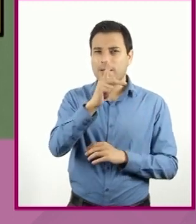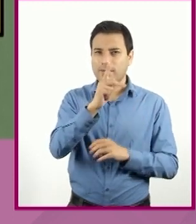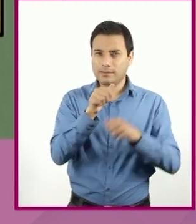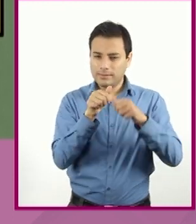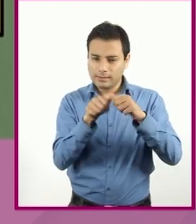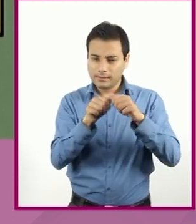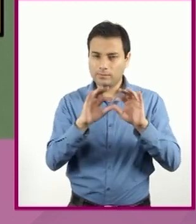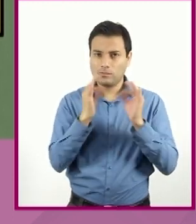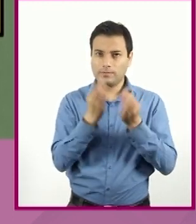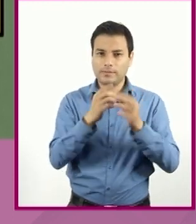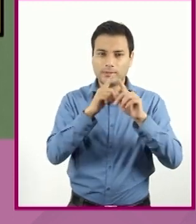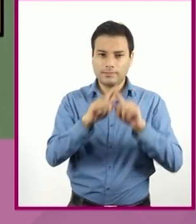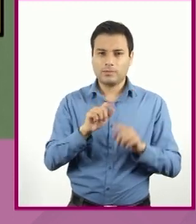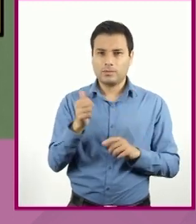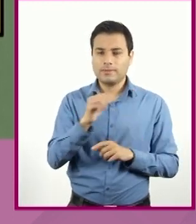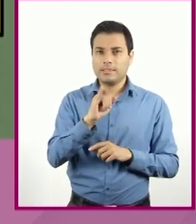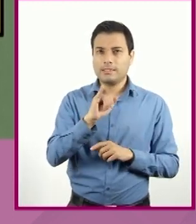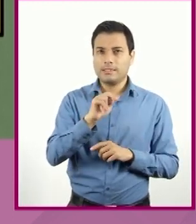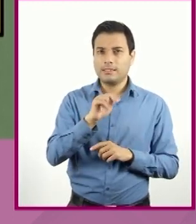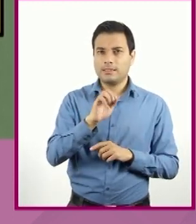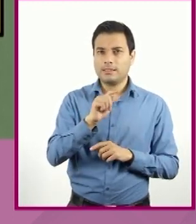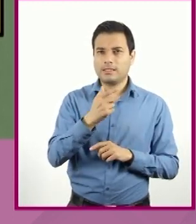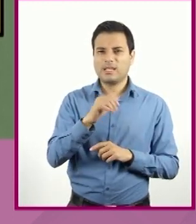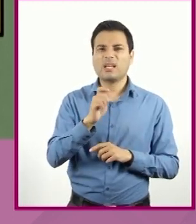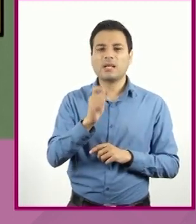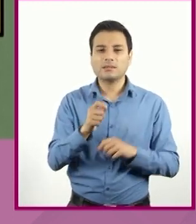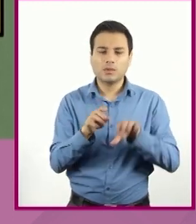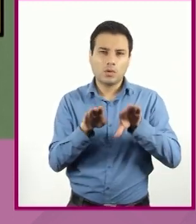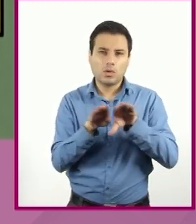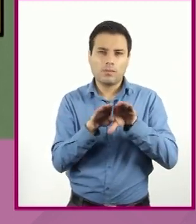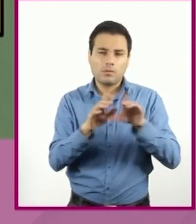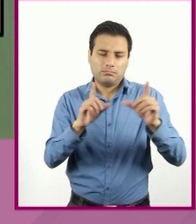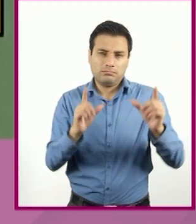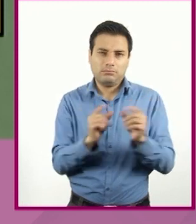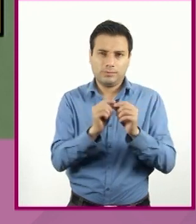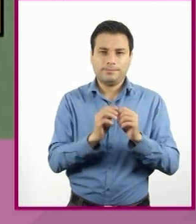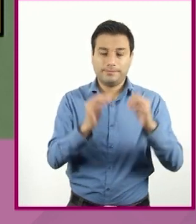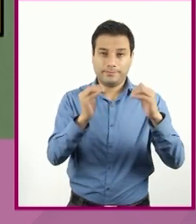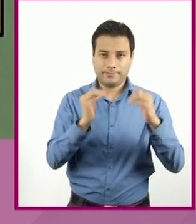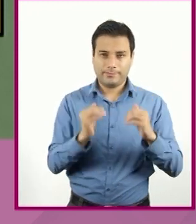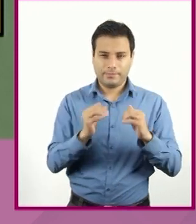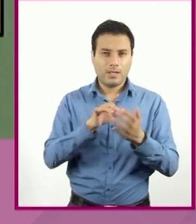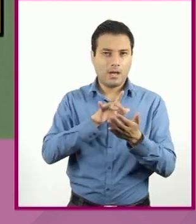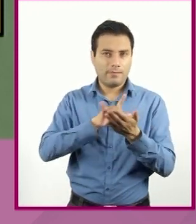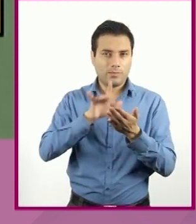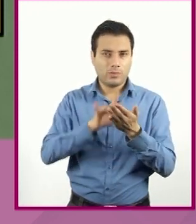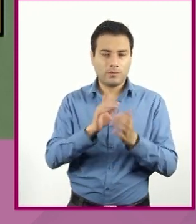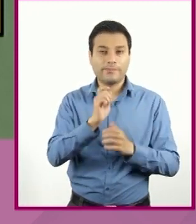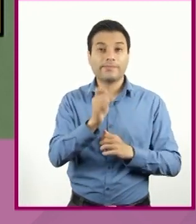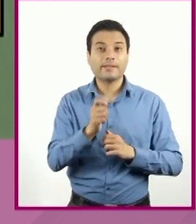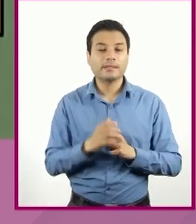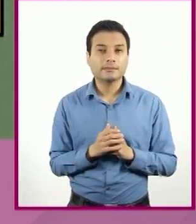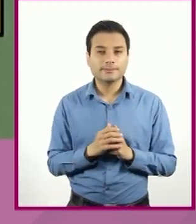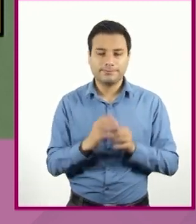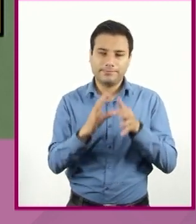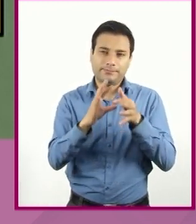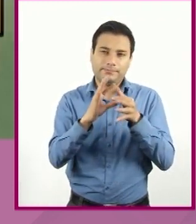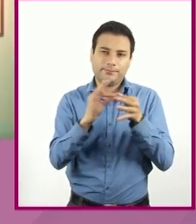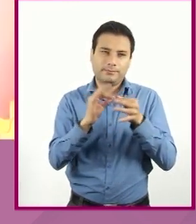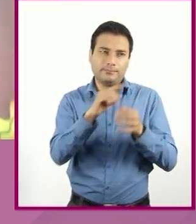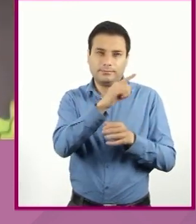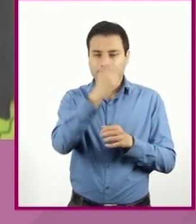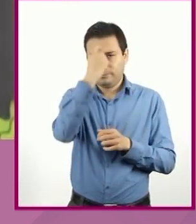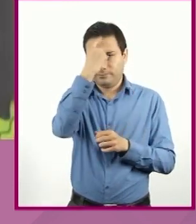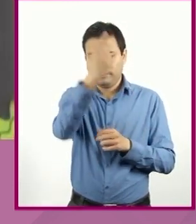que son muy cortas y aparecen integradas en el texto. Las de apoyo, que hacen referencia a otros